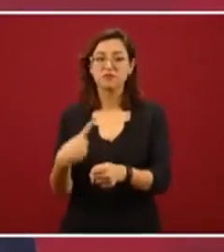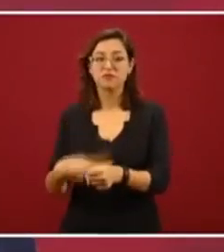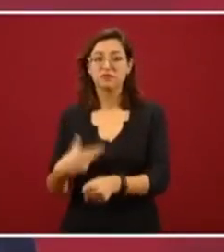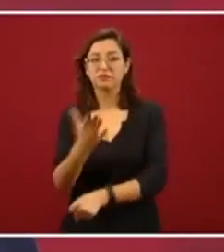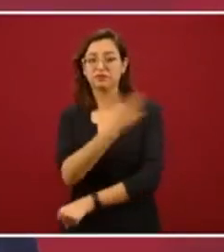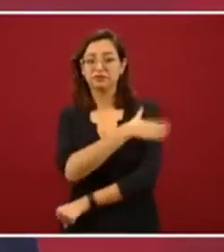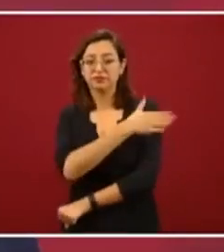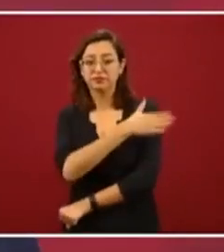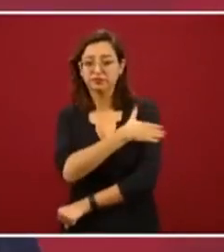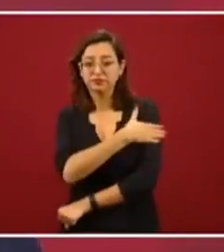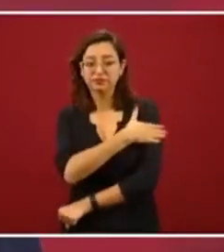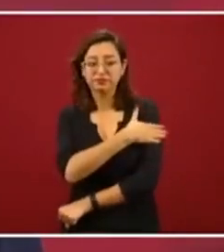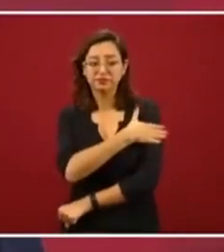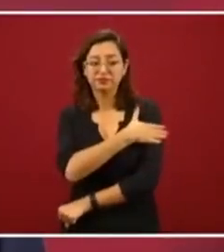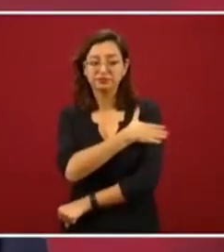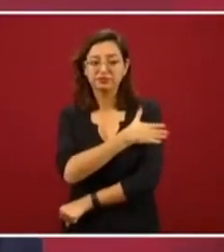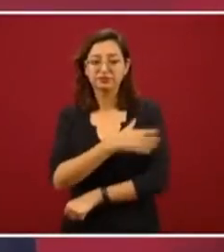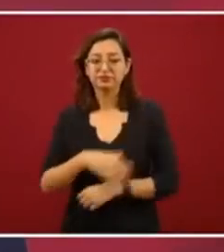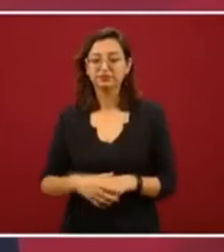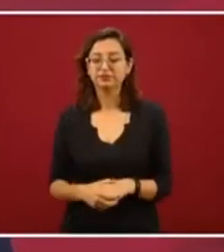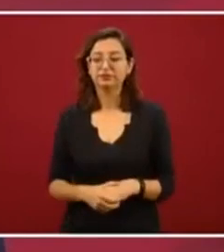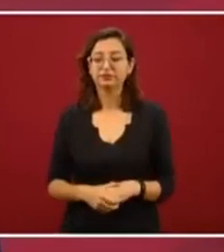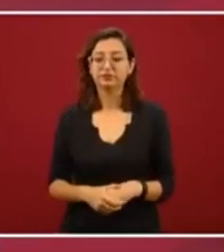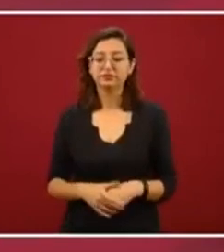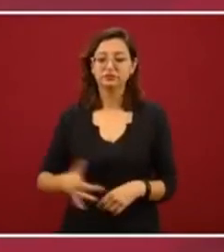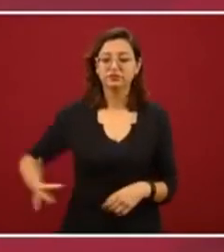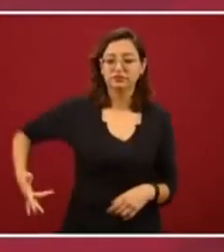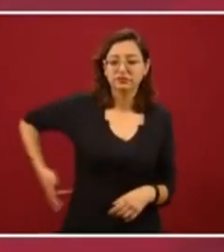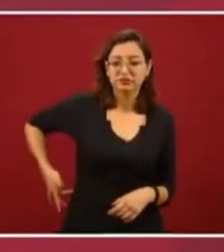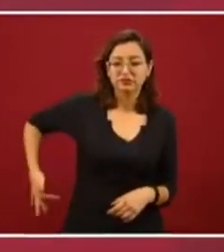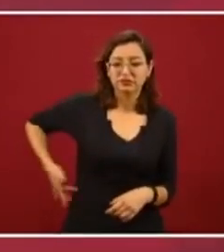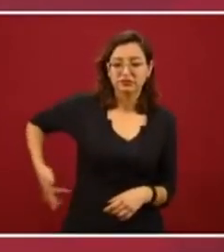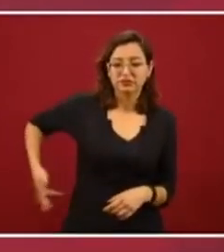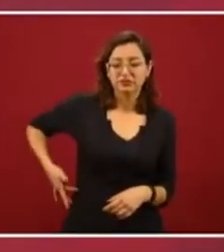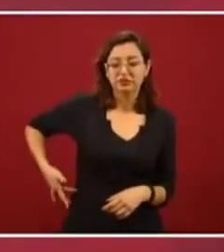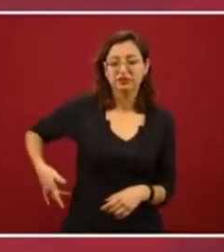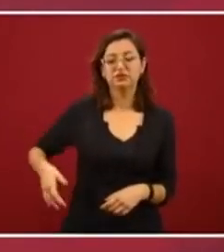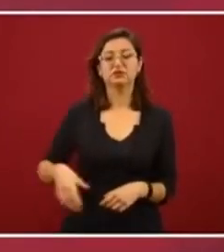hipertensión, de padecimientos renales,